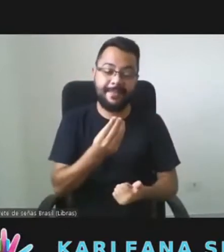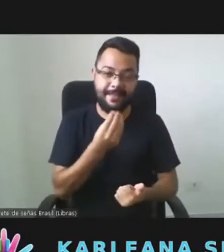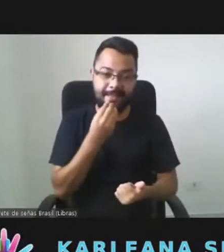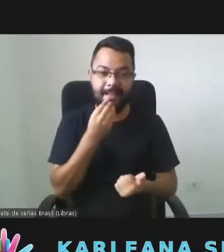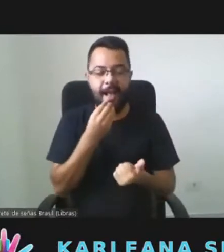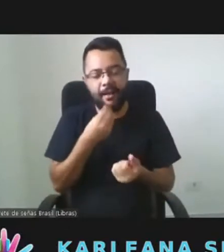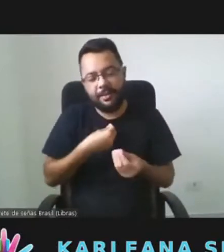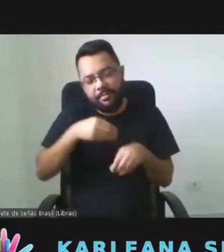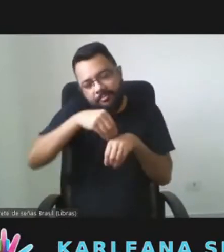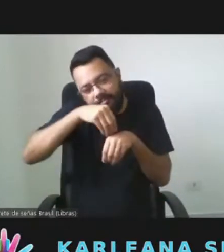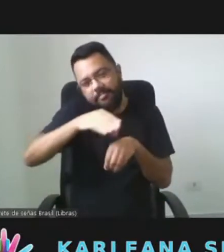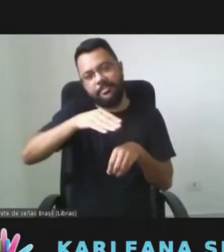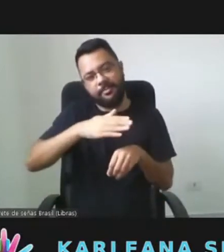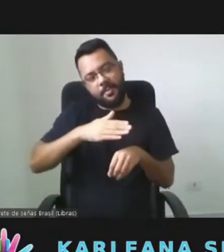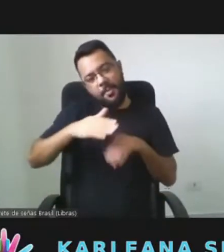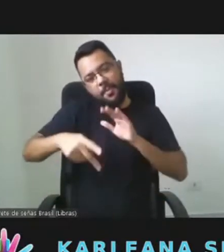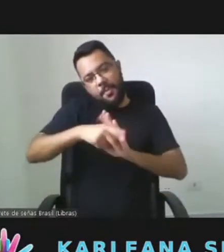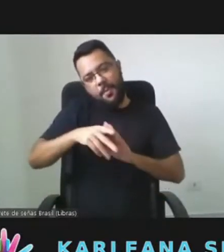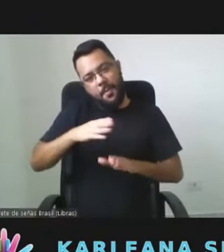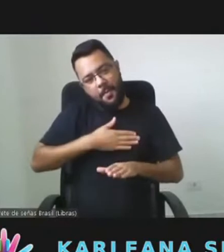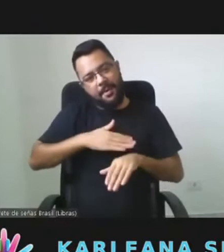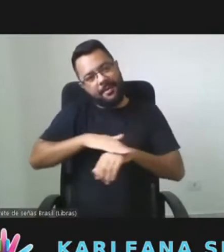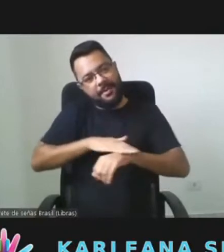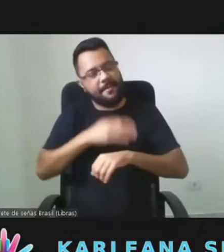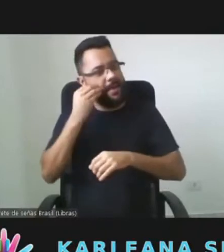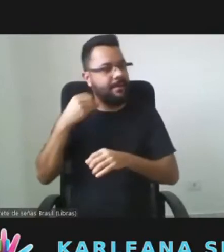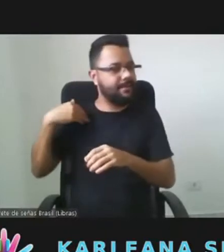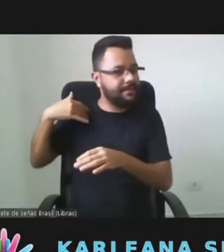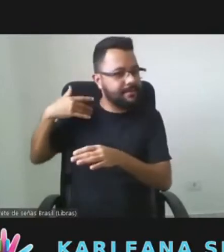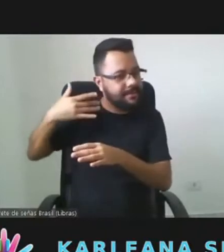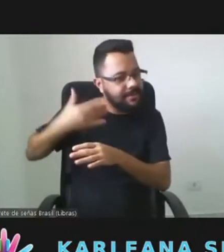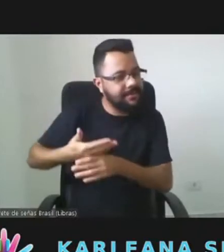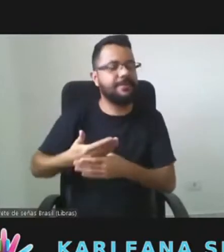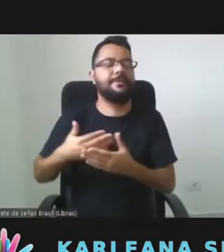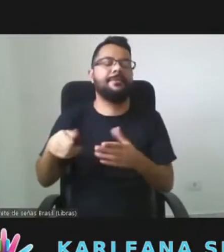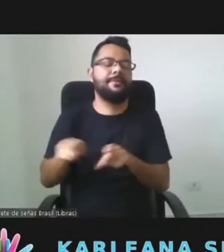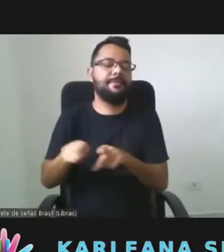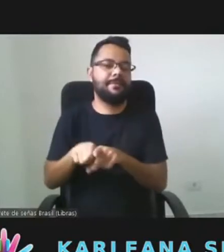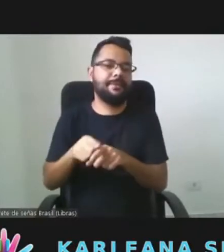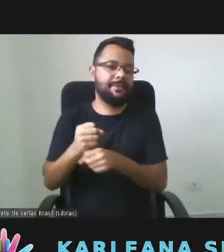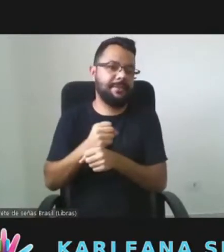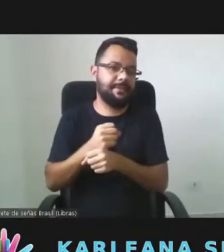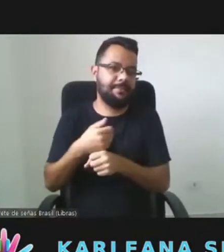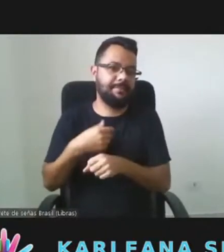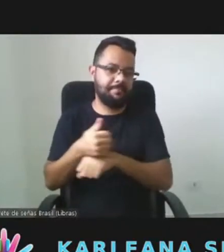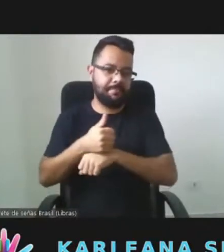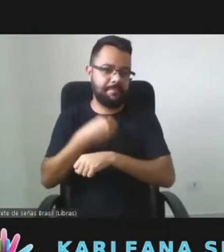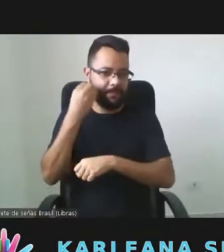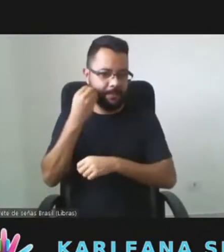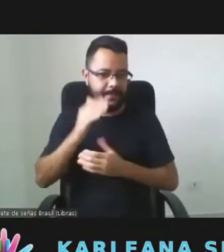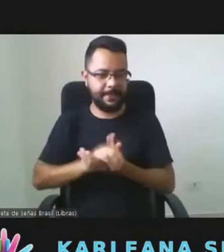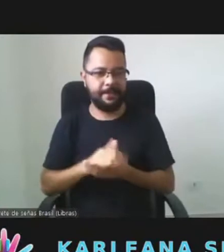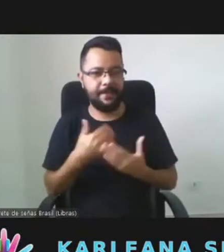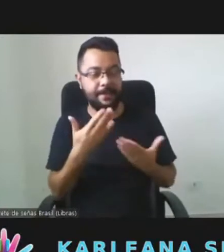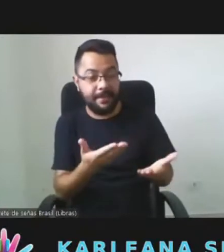lo que ha sido el día a día en estos años de ejercicio profesional. Y si me permiten, y para